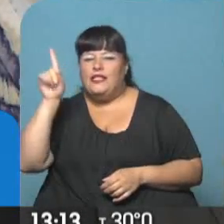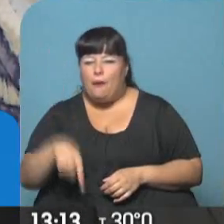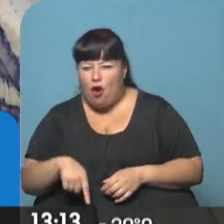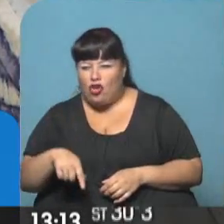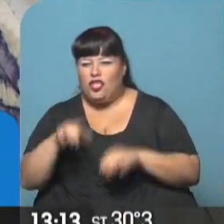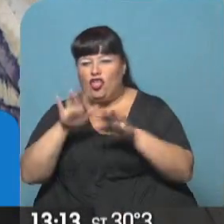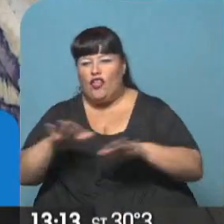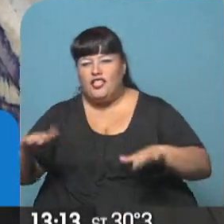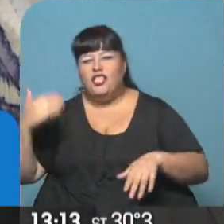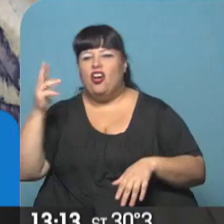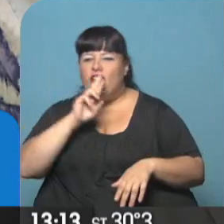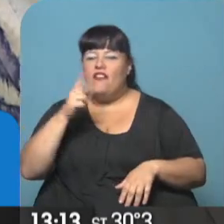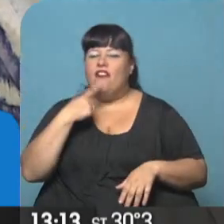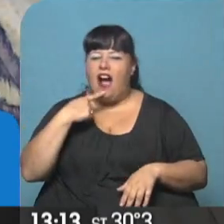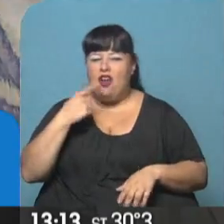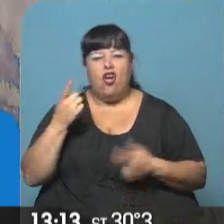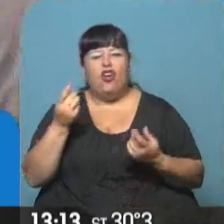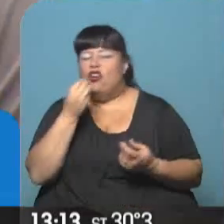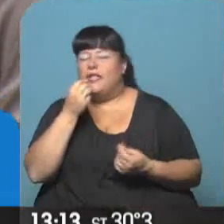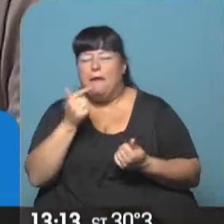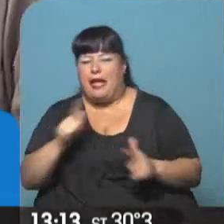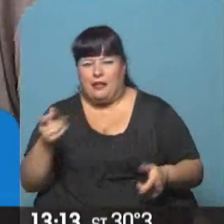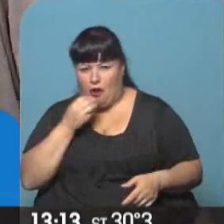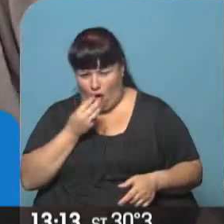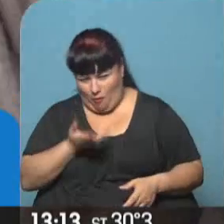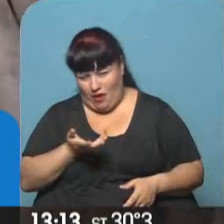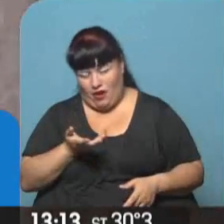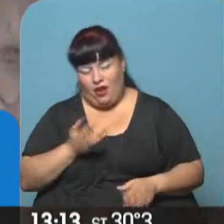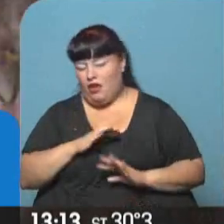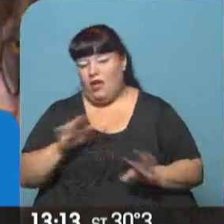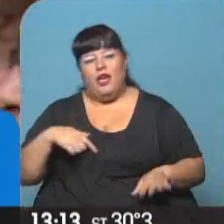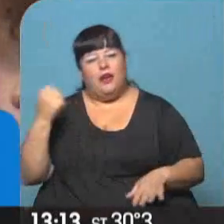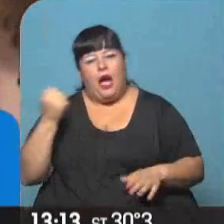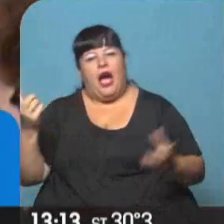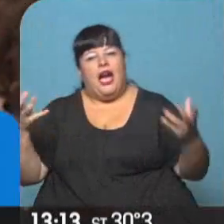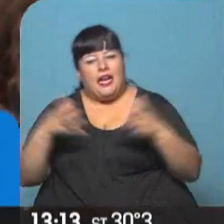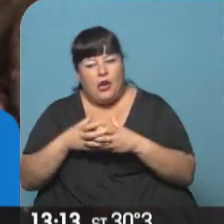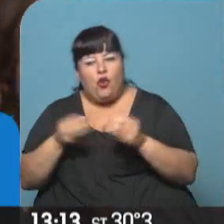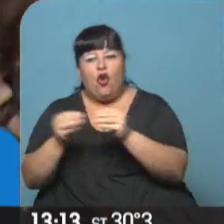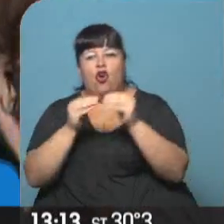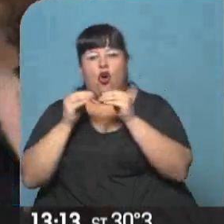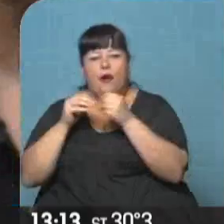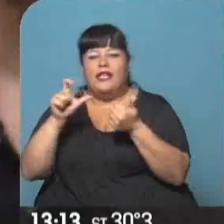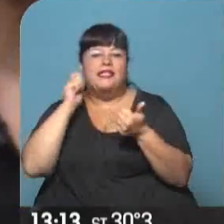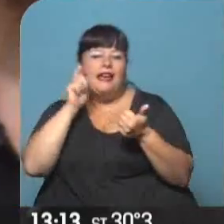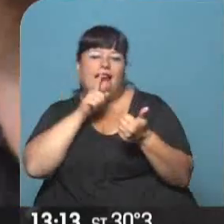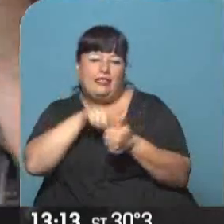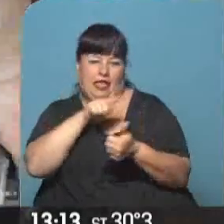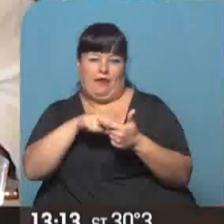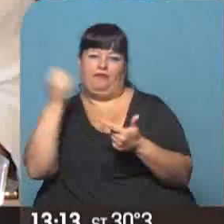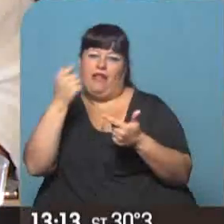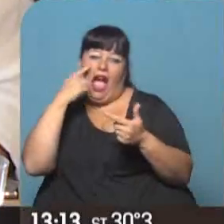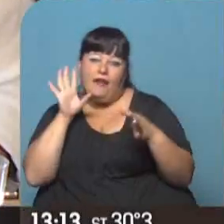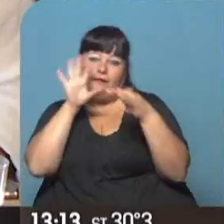50% de niños y niñas que no tienen para comer. Vamos a tratar de reunirnos con los compañeros de la CGT, vamos a